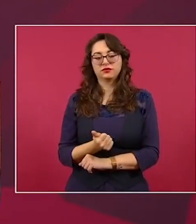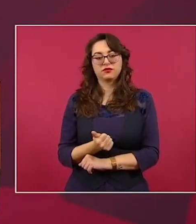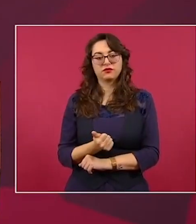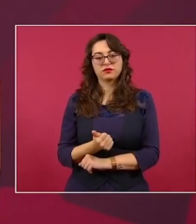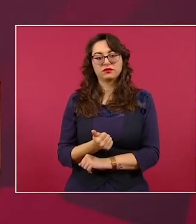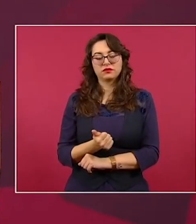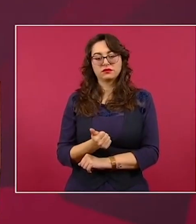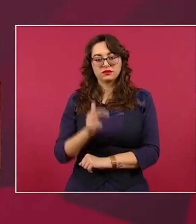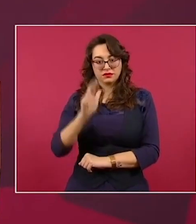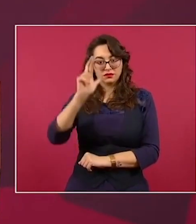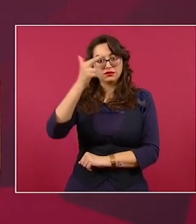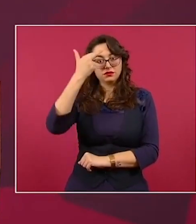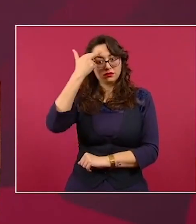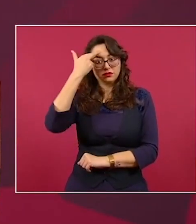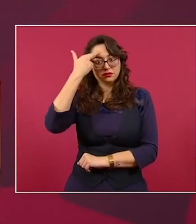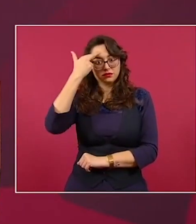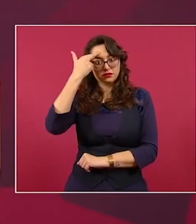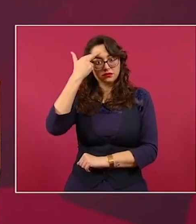cuando